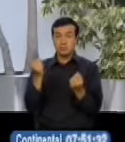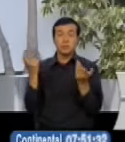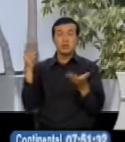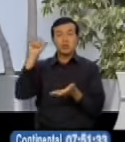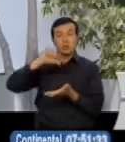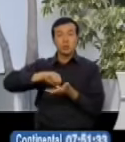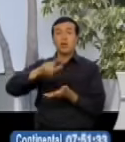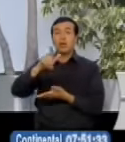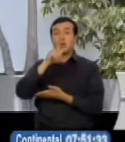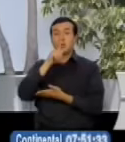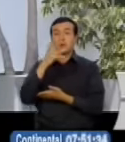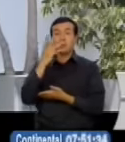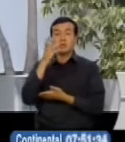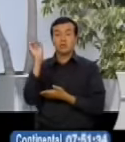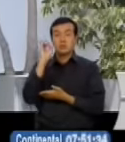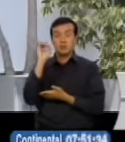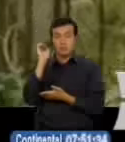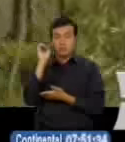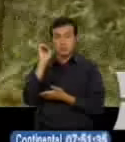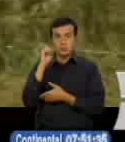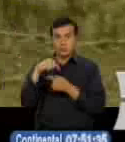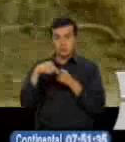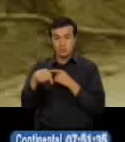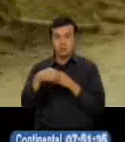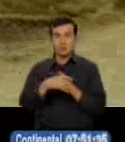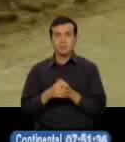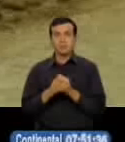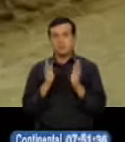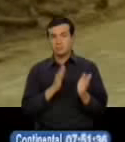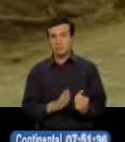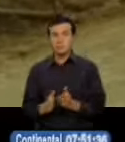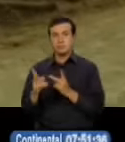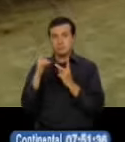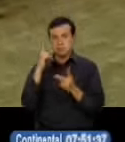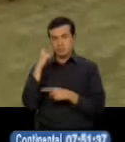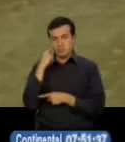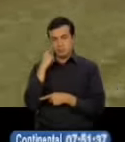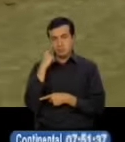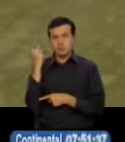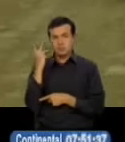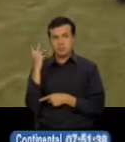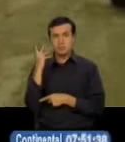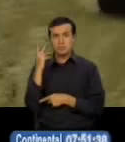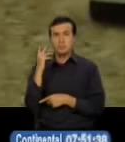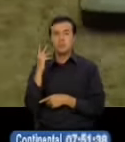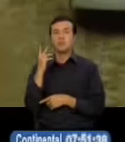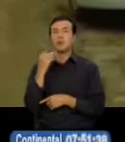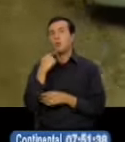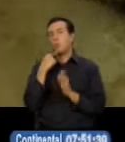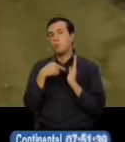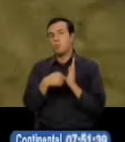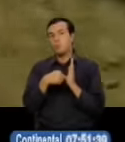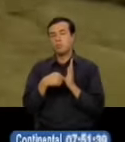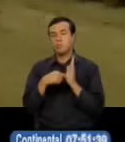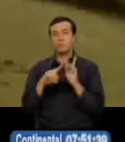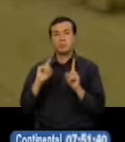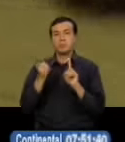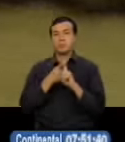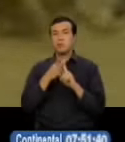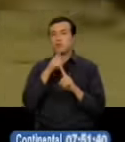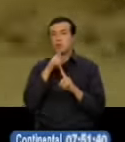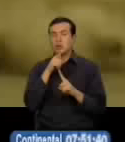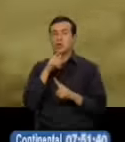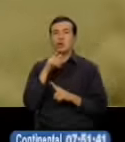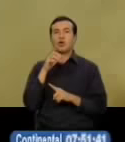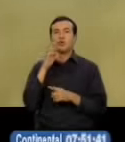en la ciudad de Latacunga el 15 de octubre de este año. Dentro de las categorías tenemos en la categoría 2000 está en Apunte, está Efraín Jacome